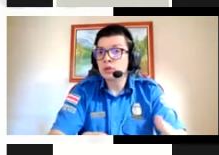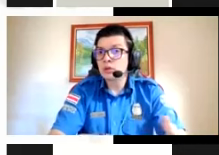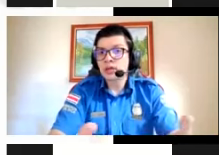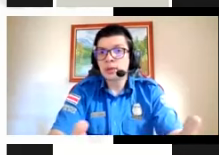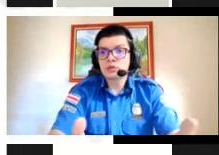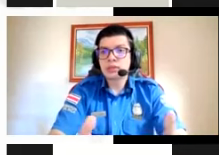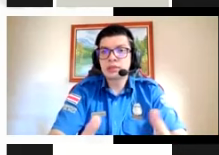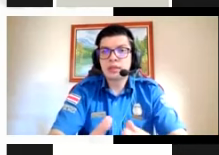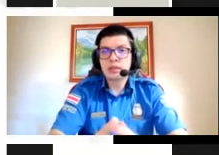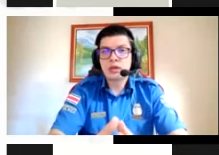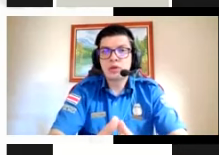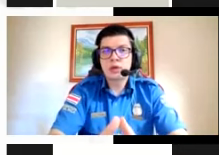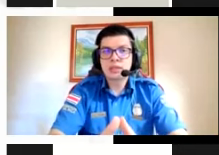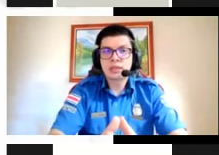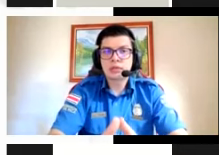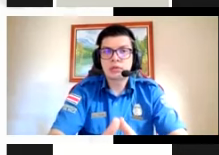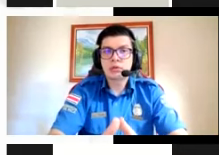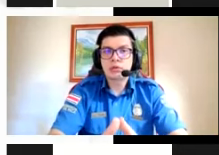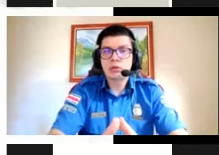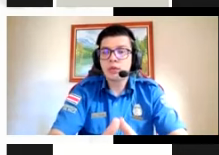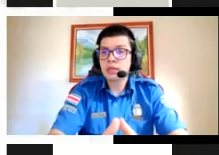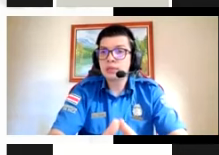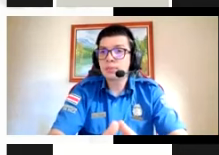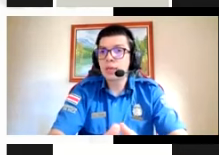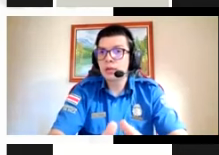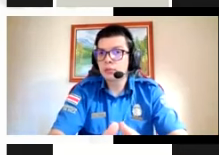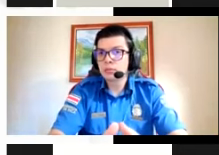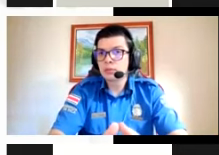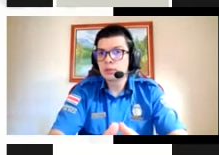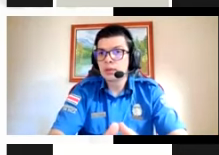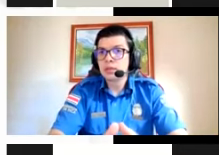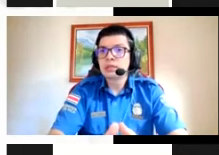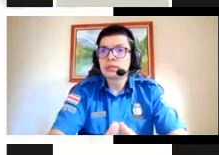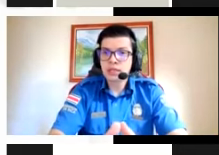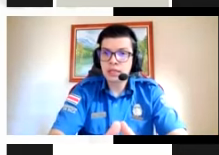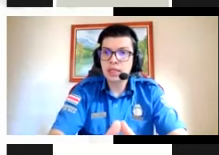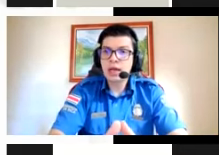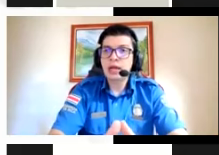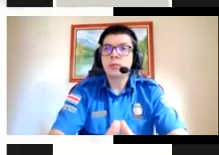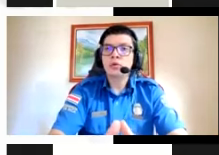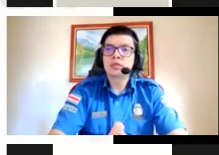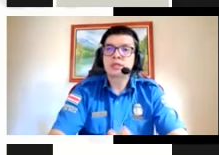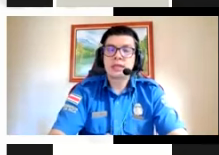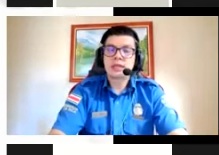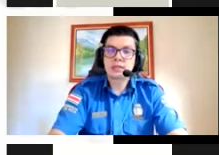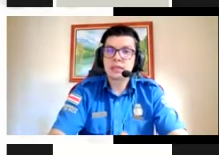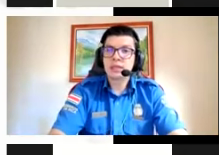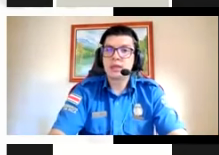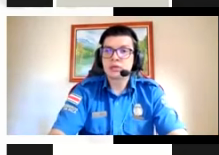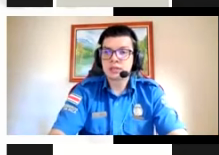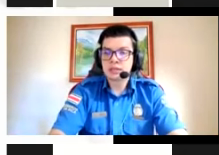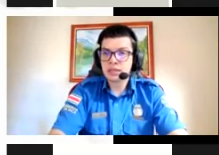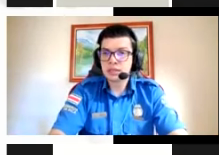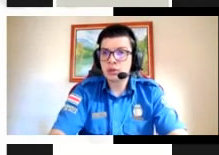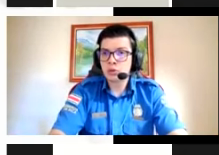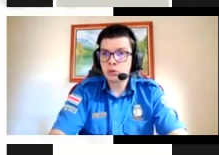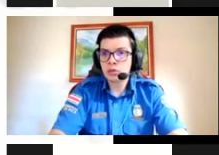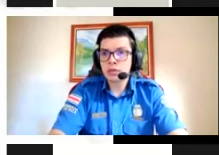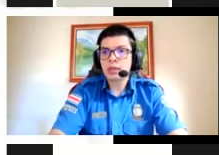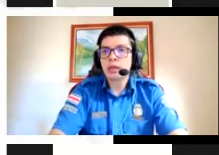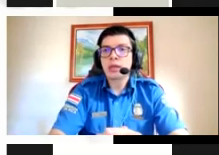nos encontramos un accidente como este todos los días, pero sí hay mucha estadística de los accidentes